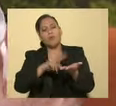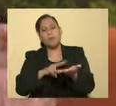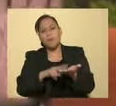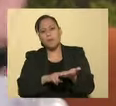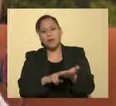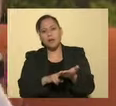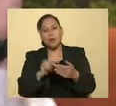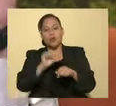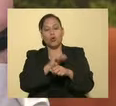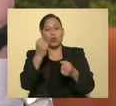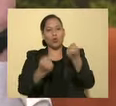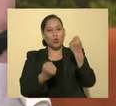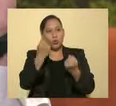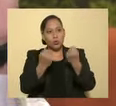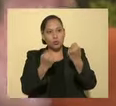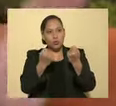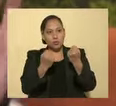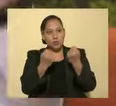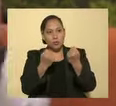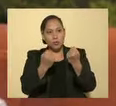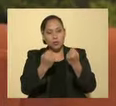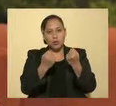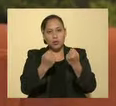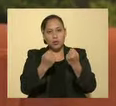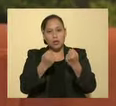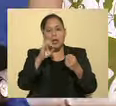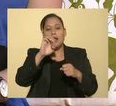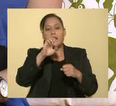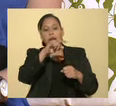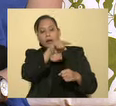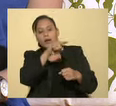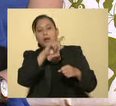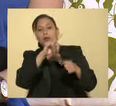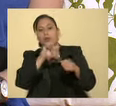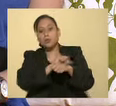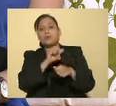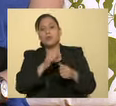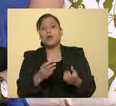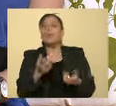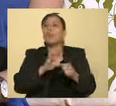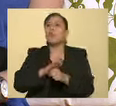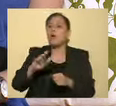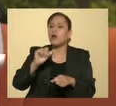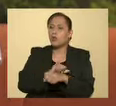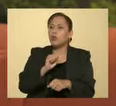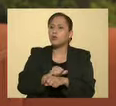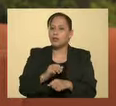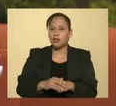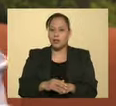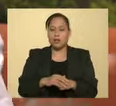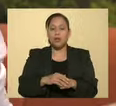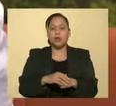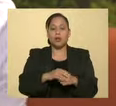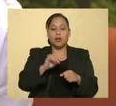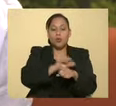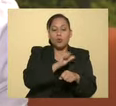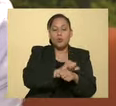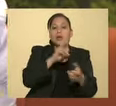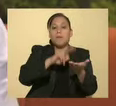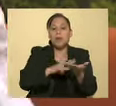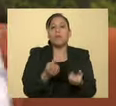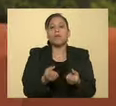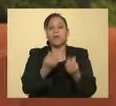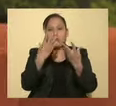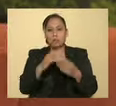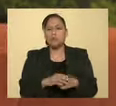el coche? ¿Cuánto vale el coche? ¿Cuál coche? Perfecto, ¿cuál coche? Ella necesita